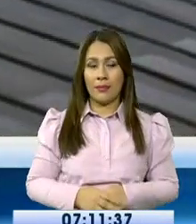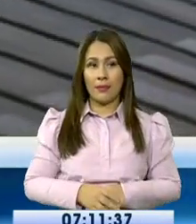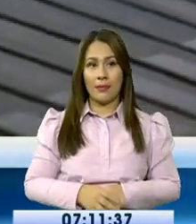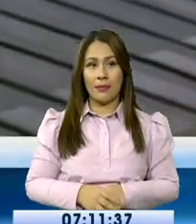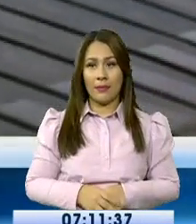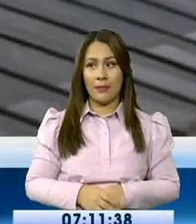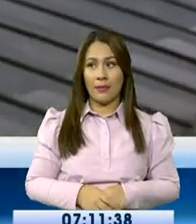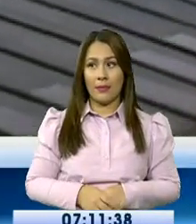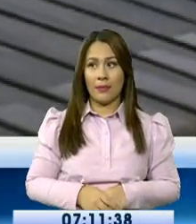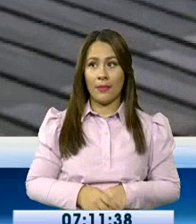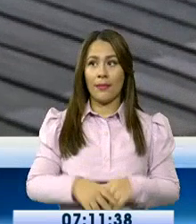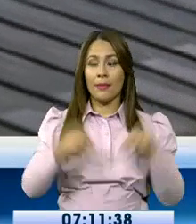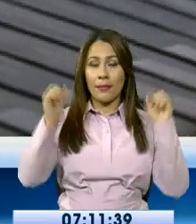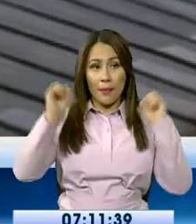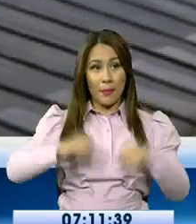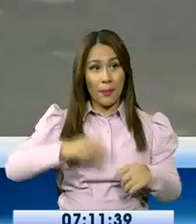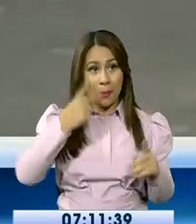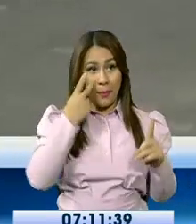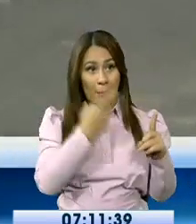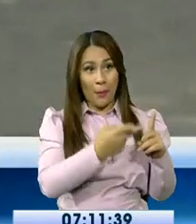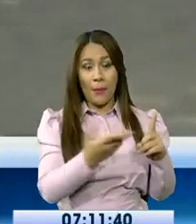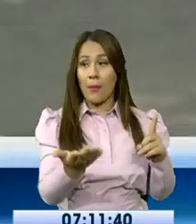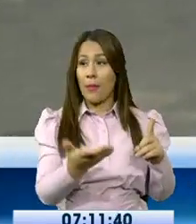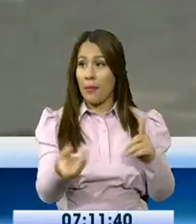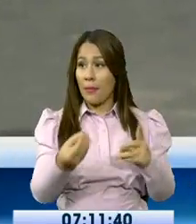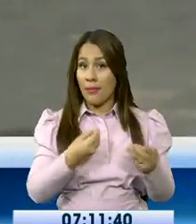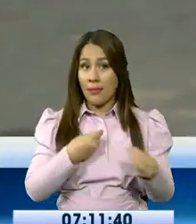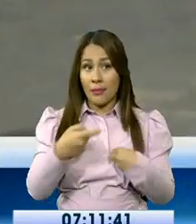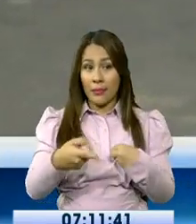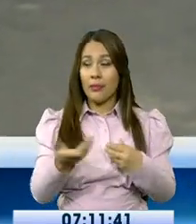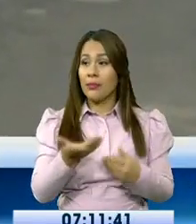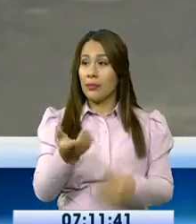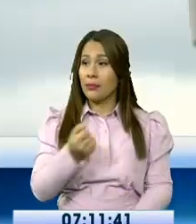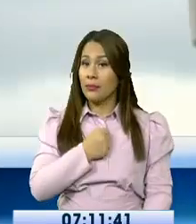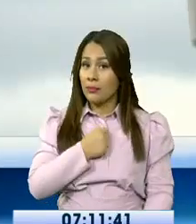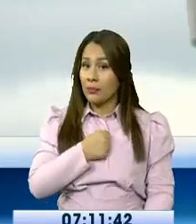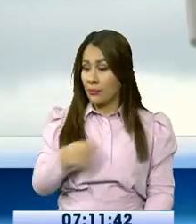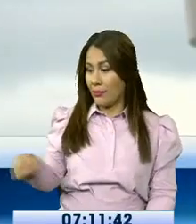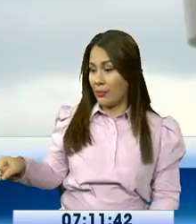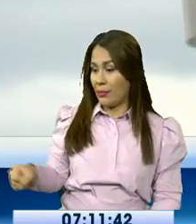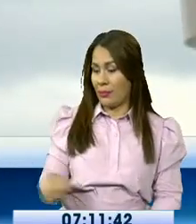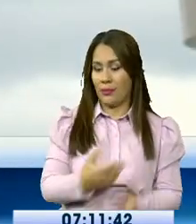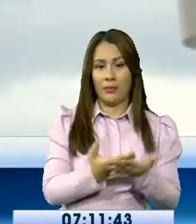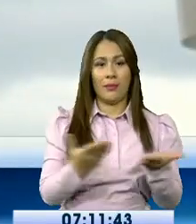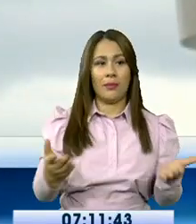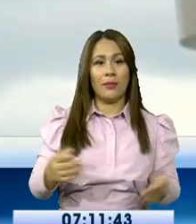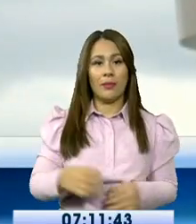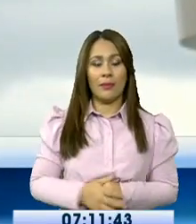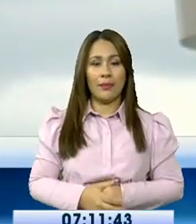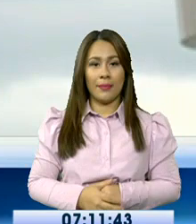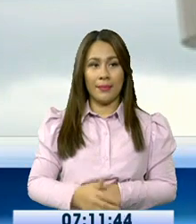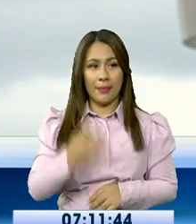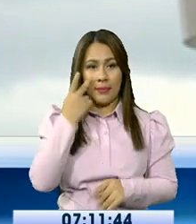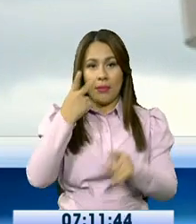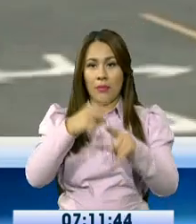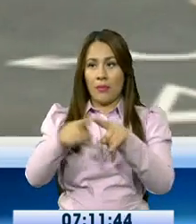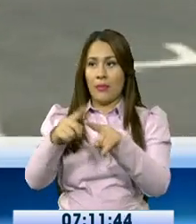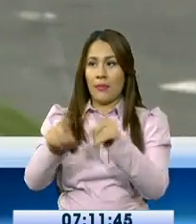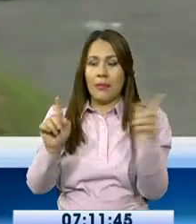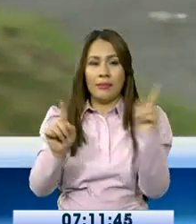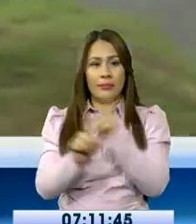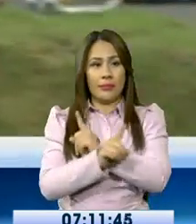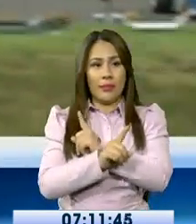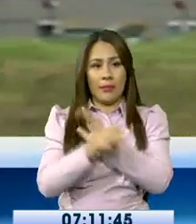De acuerdo a esta resolución, en el listado de efectos personales han surgido una serie de variaciones que se ajustan a